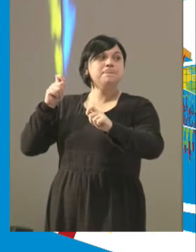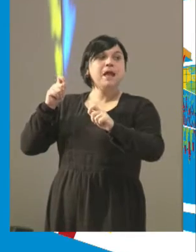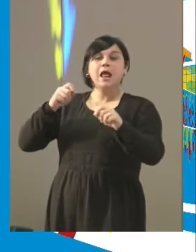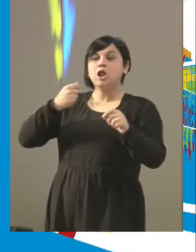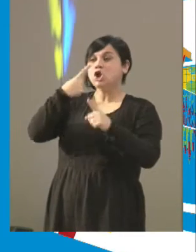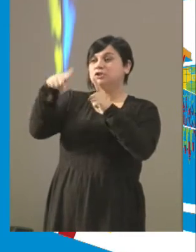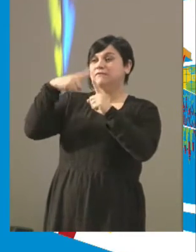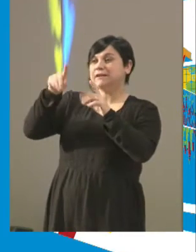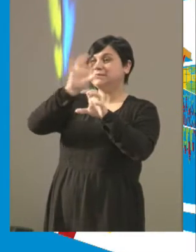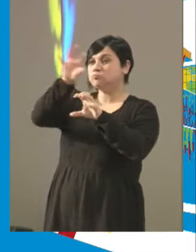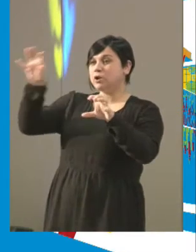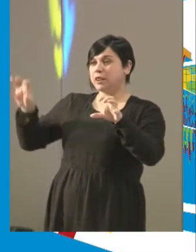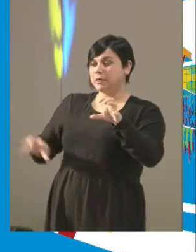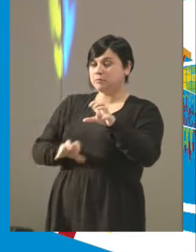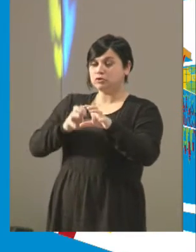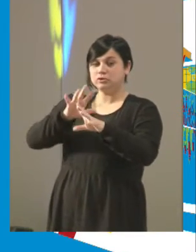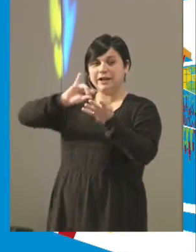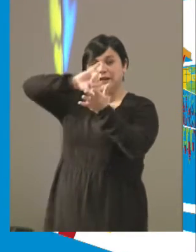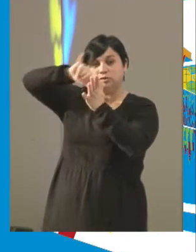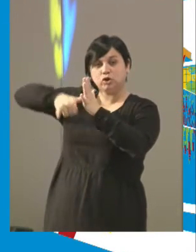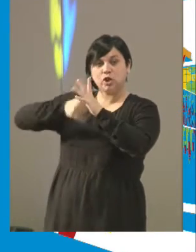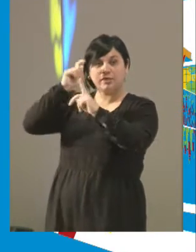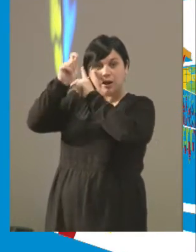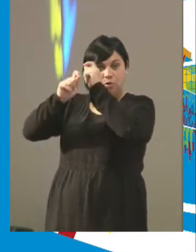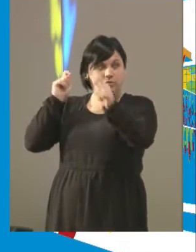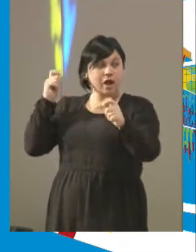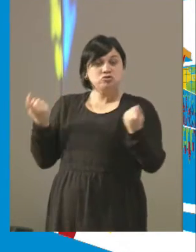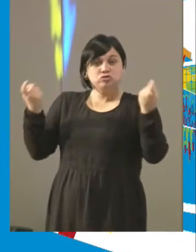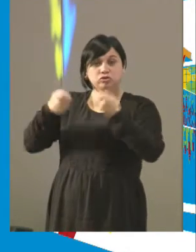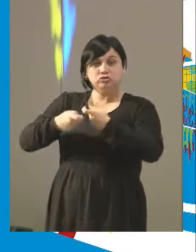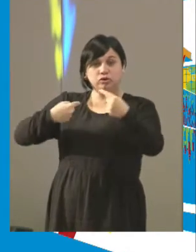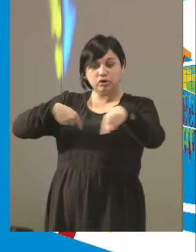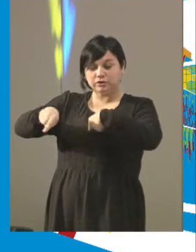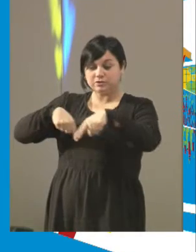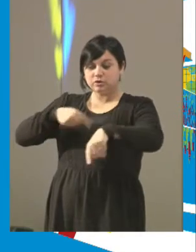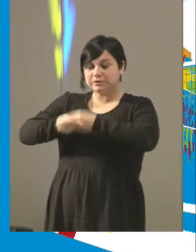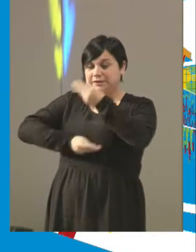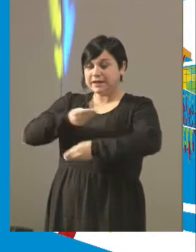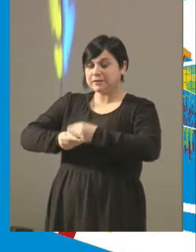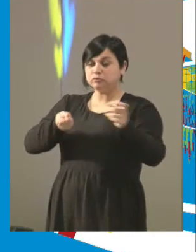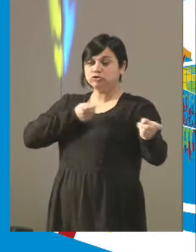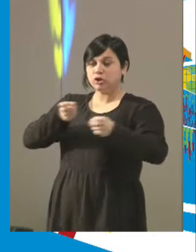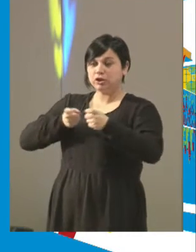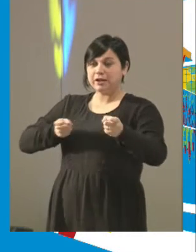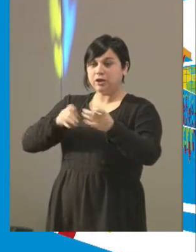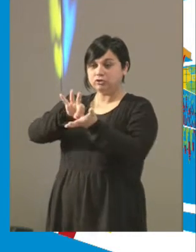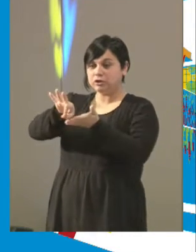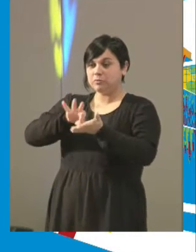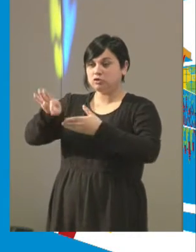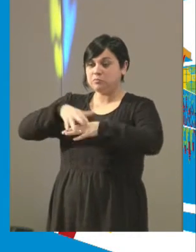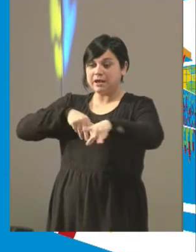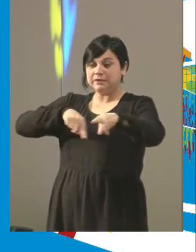municipios del entorno de Zaragoza. ¿Con qué misión? ¿Qué misión tiene un consorcio de transportes? Pues en definitiva, poner en común, coordinar las competencias de todas estas administraciones para crear un